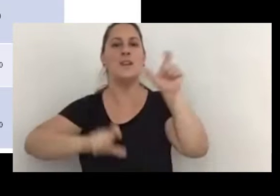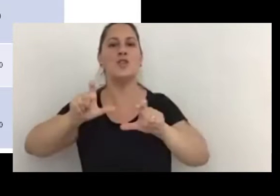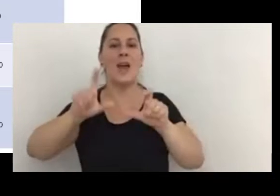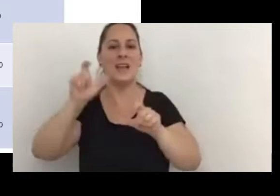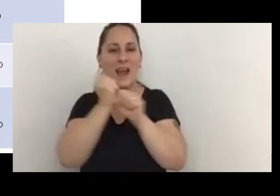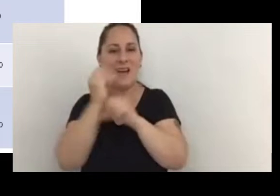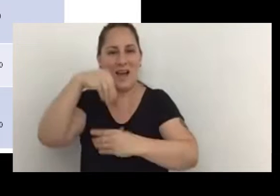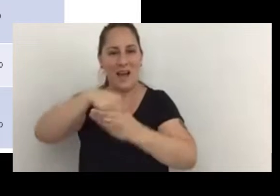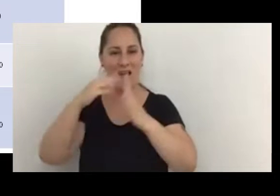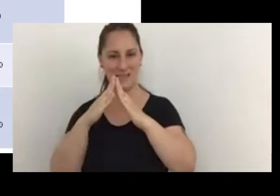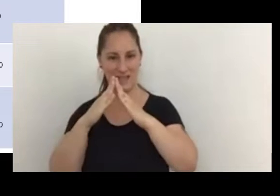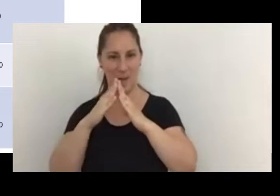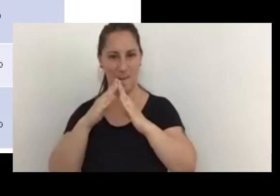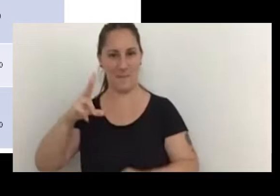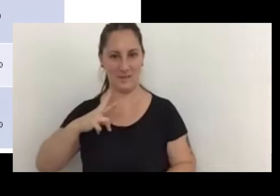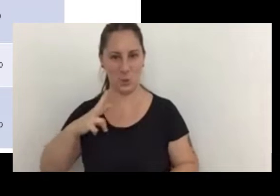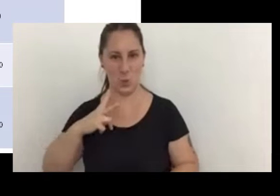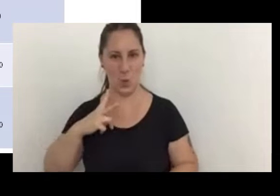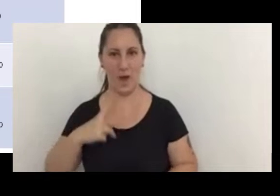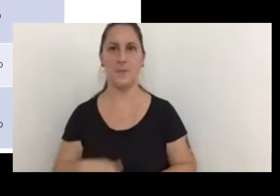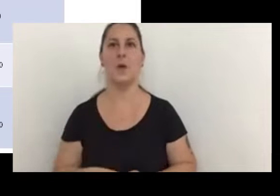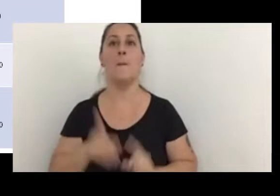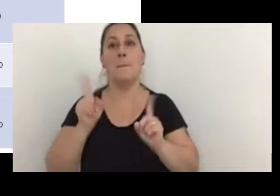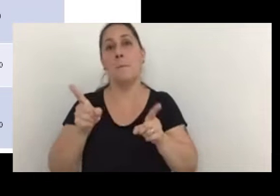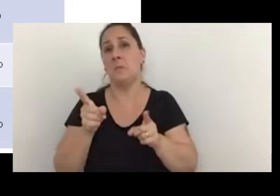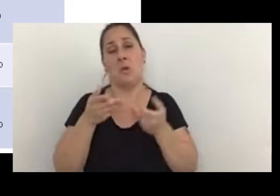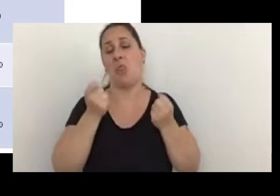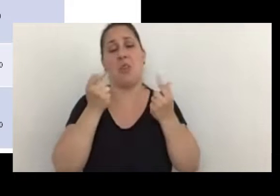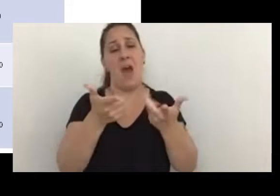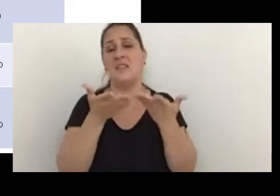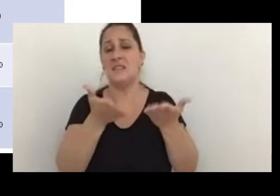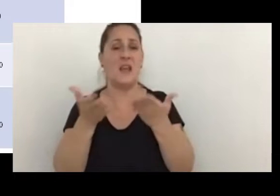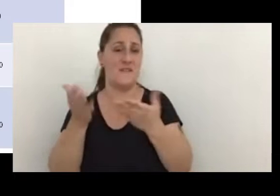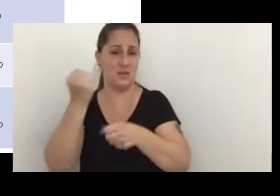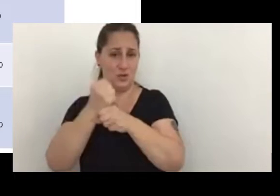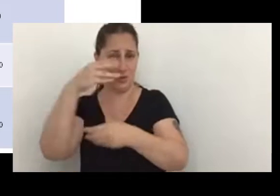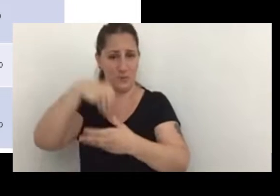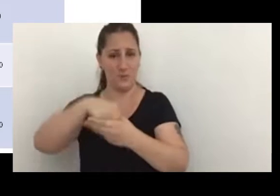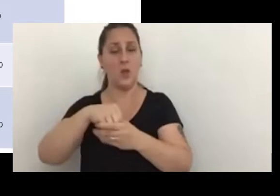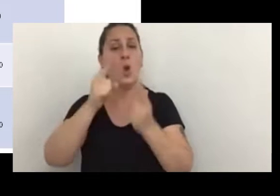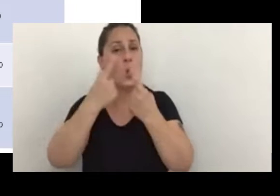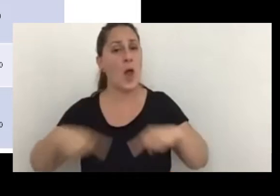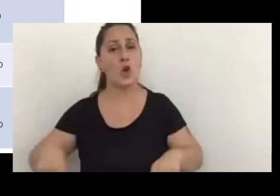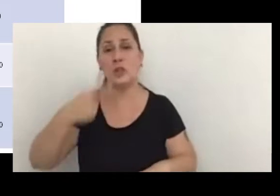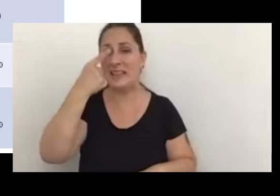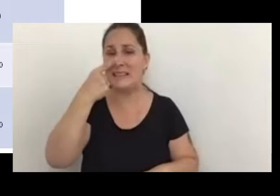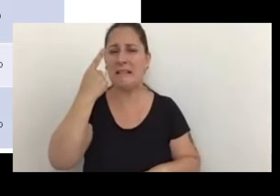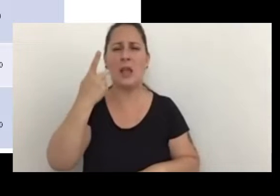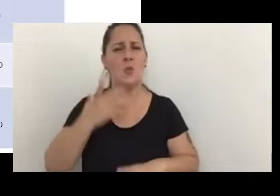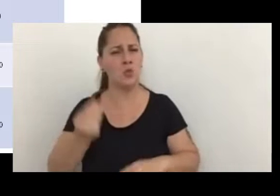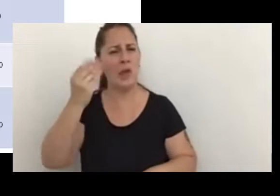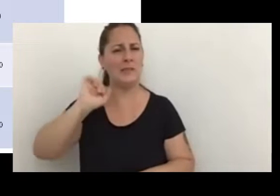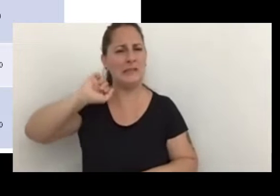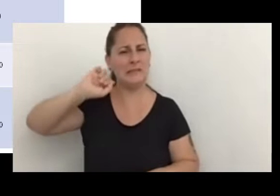particulares cuando presta determinados servicios. Algo interesante que a veces se obvia es que